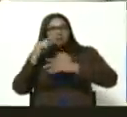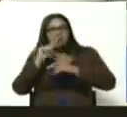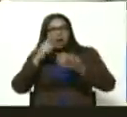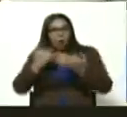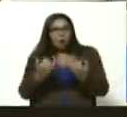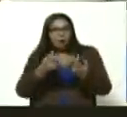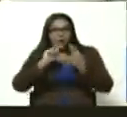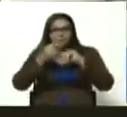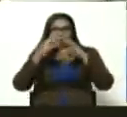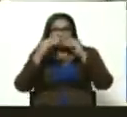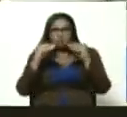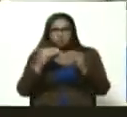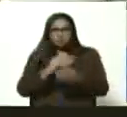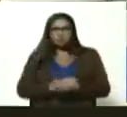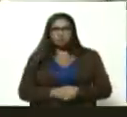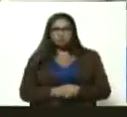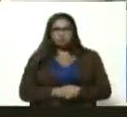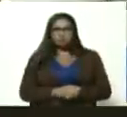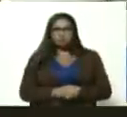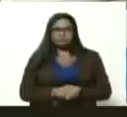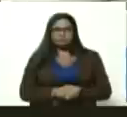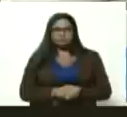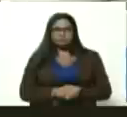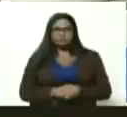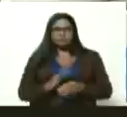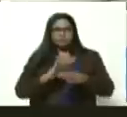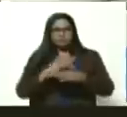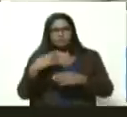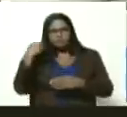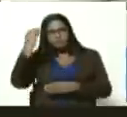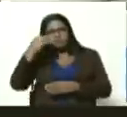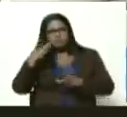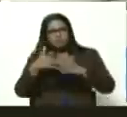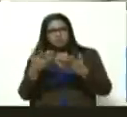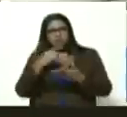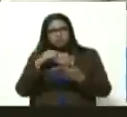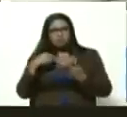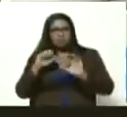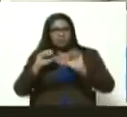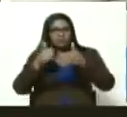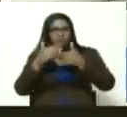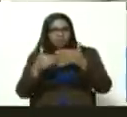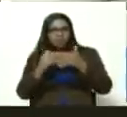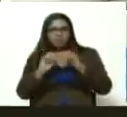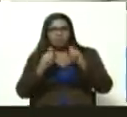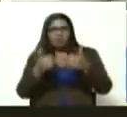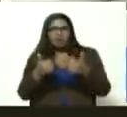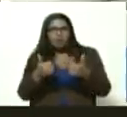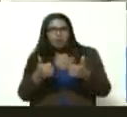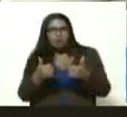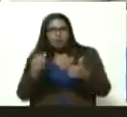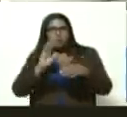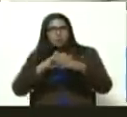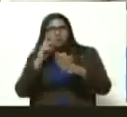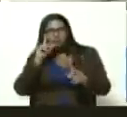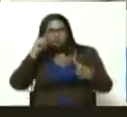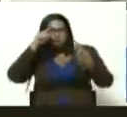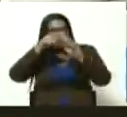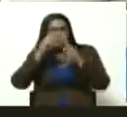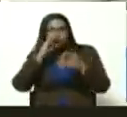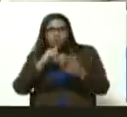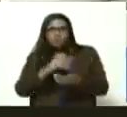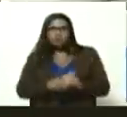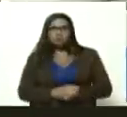cambiado porque así son ellos y el comienzo de eso es por no reconocer